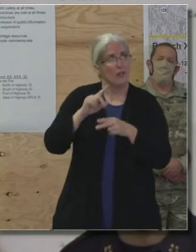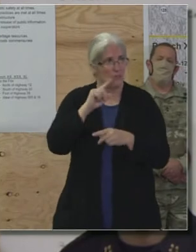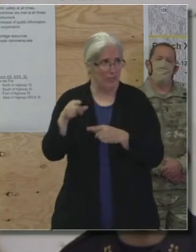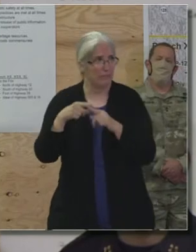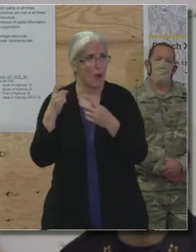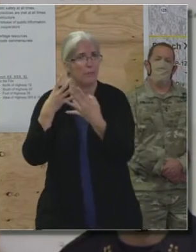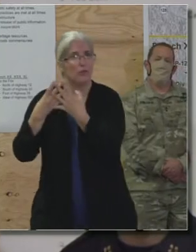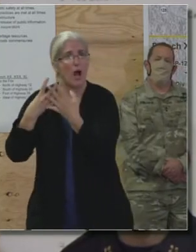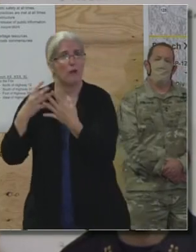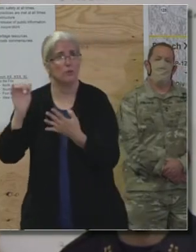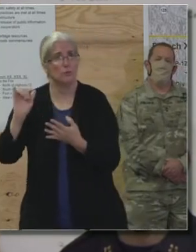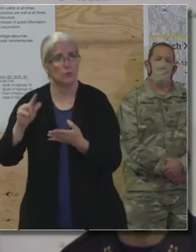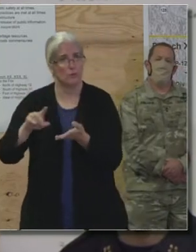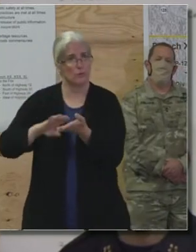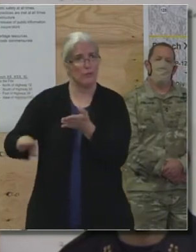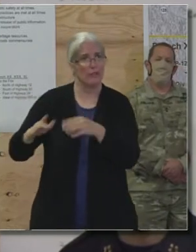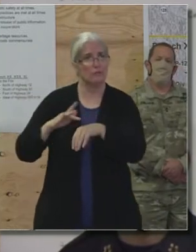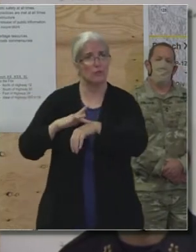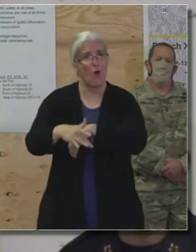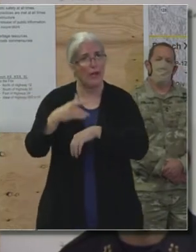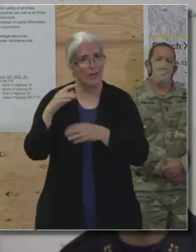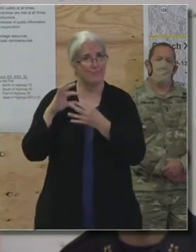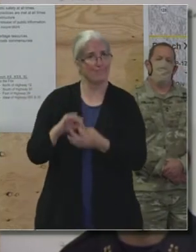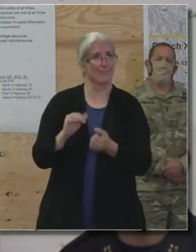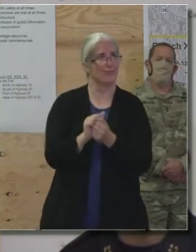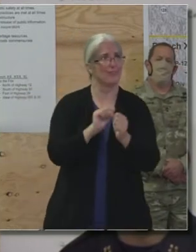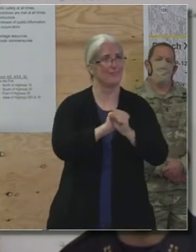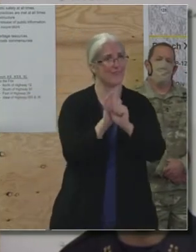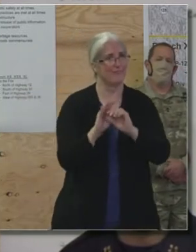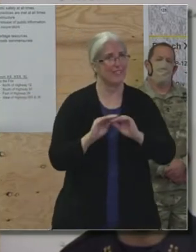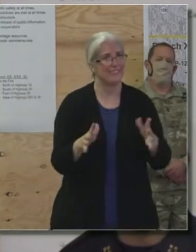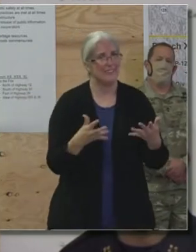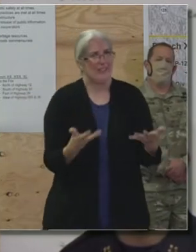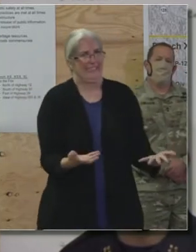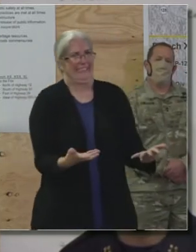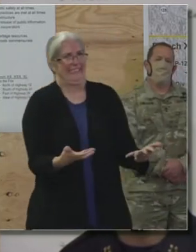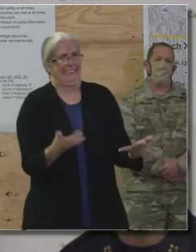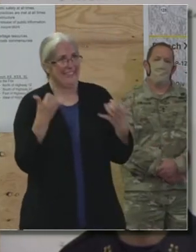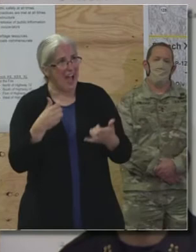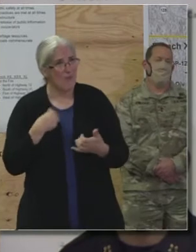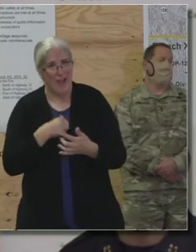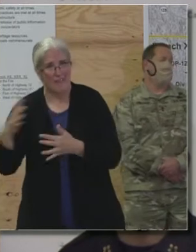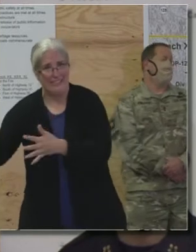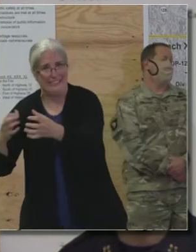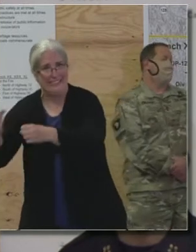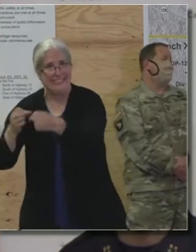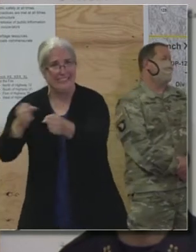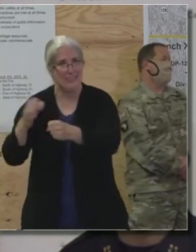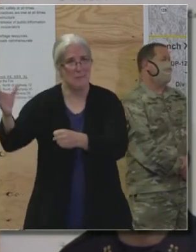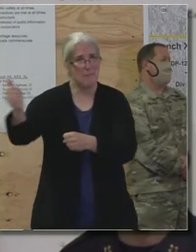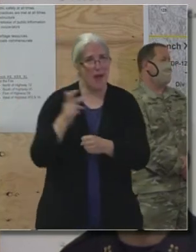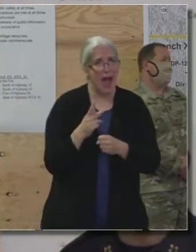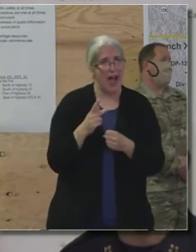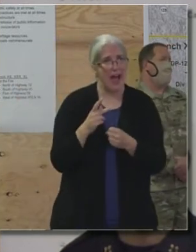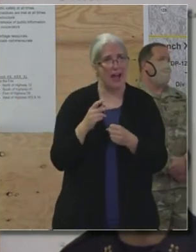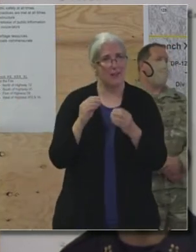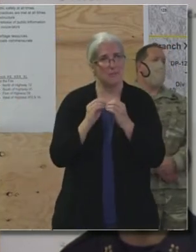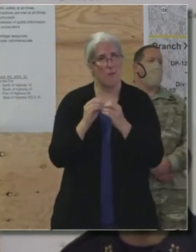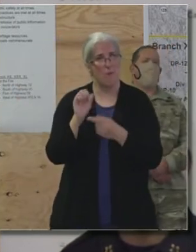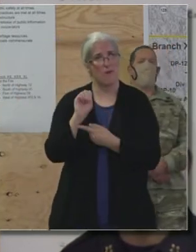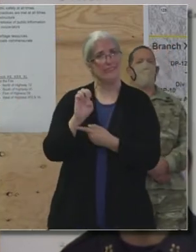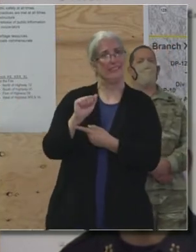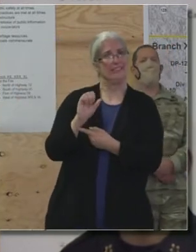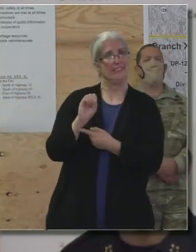excarcelado por el brote de cólera usted ha llenado esas puestos con bomberos